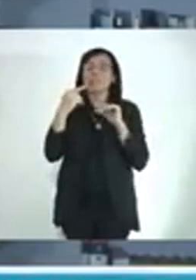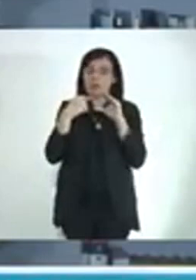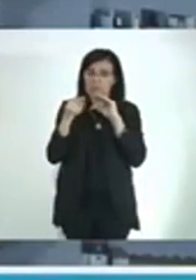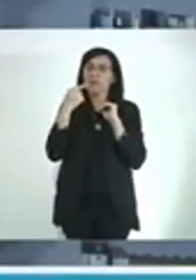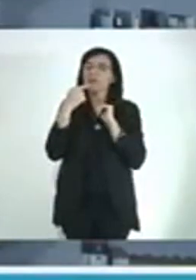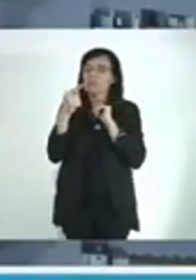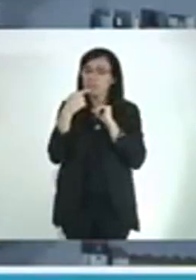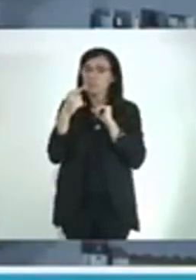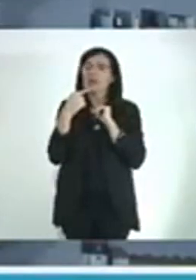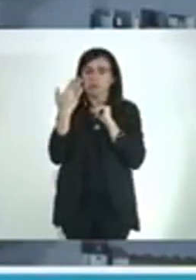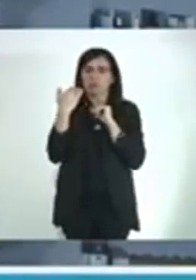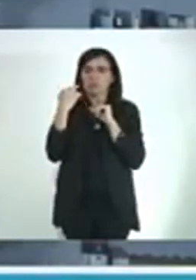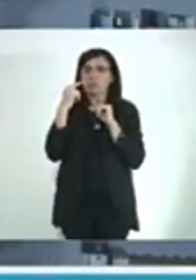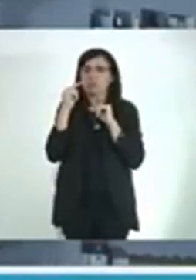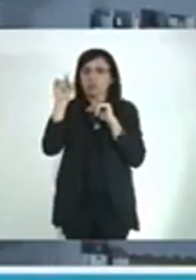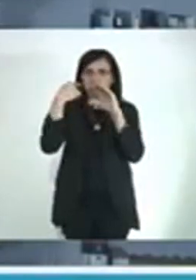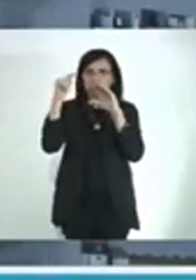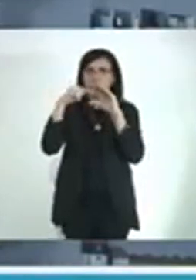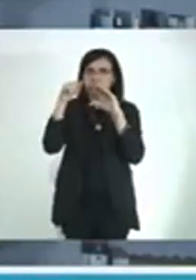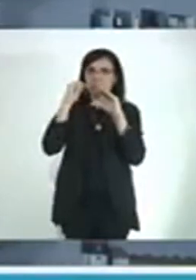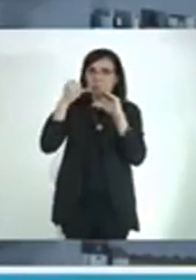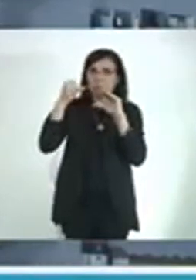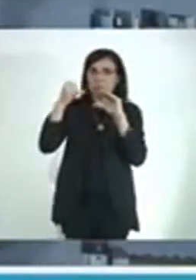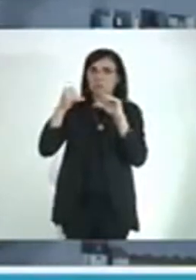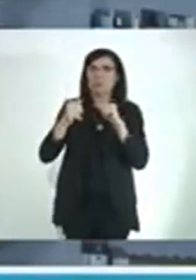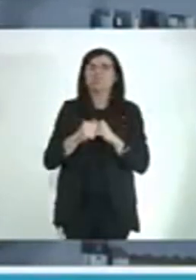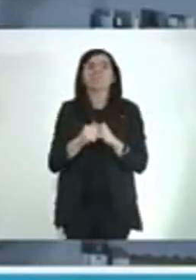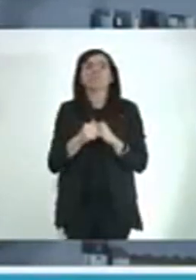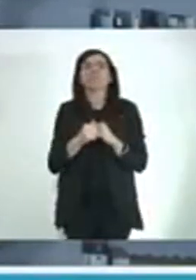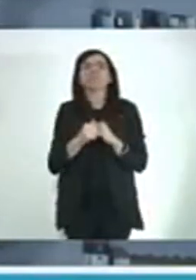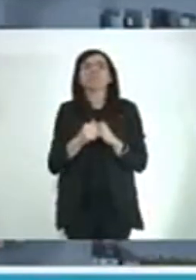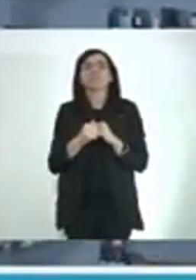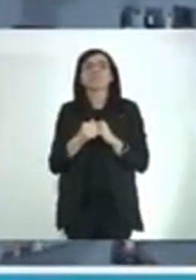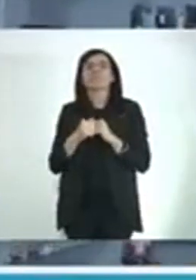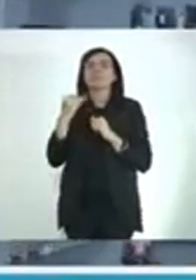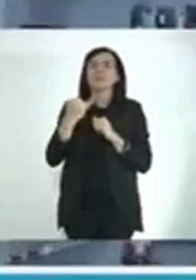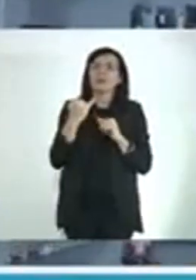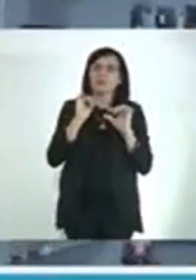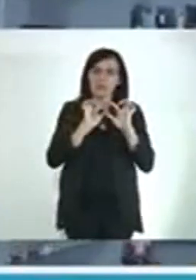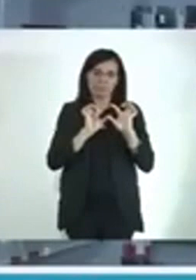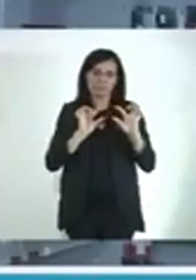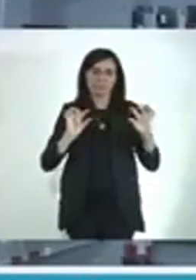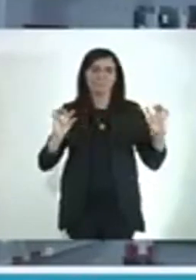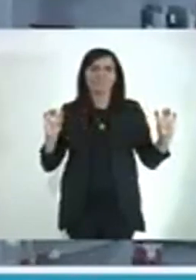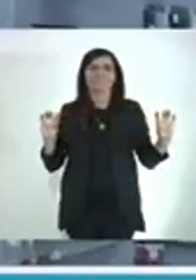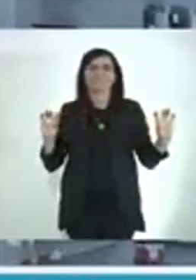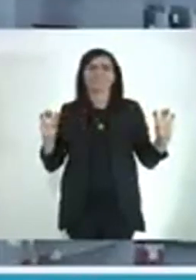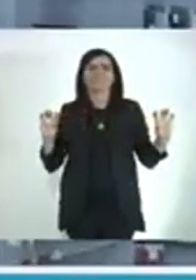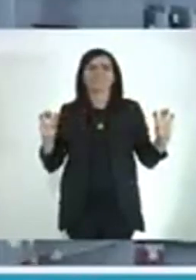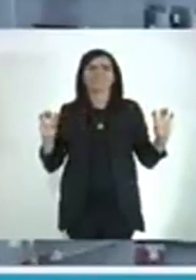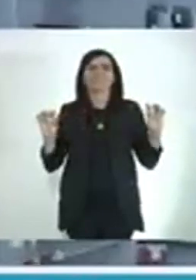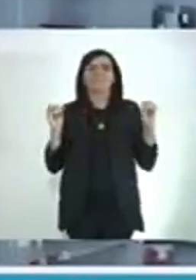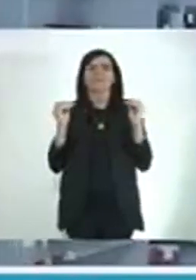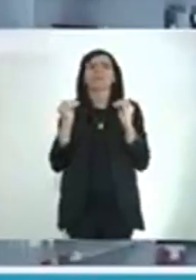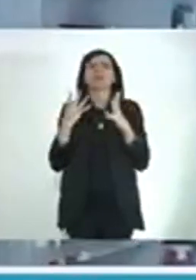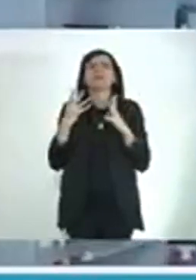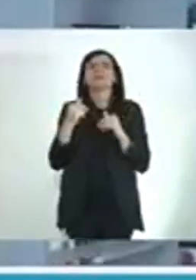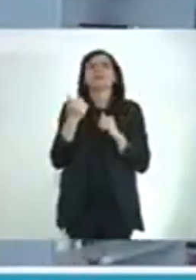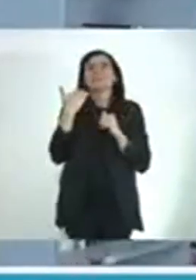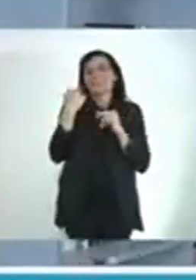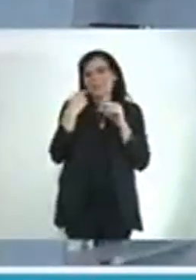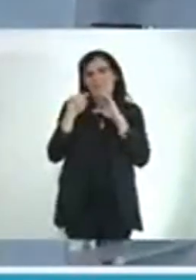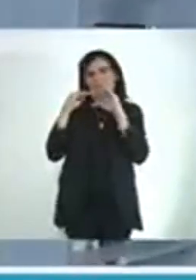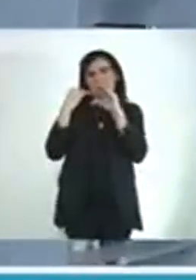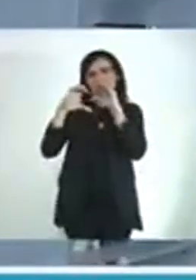consulta que ella va a estar contestándoles. Exactamente, los requerimientos, ahí está en el graf, en el pie de pantalla ya, el requerimiento para que Nina pueda